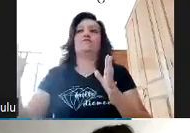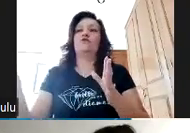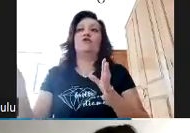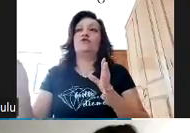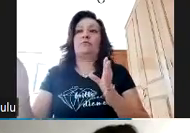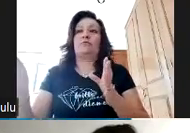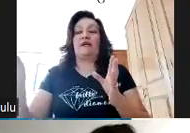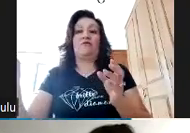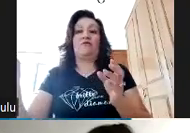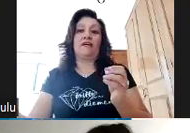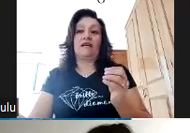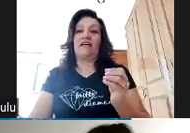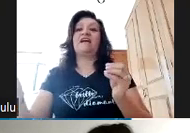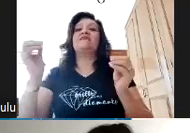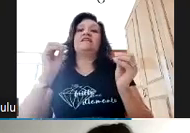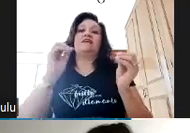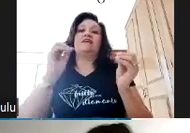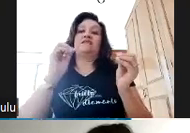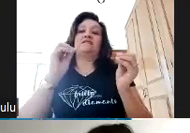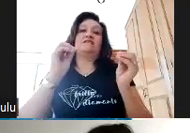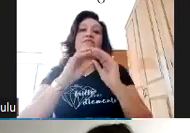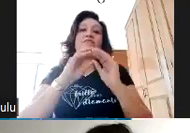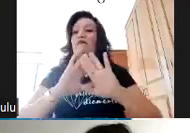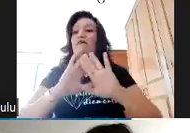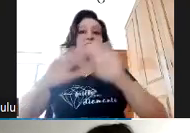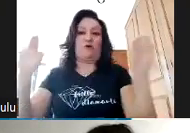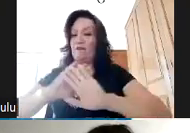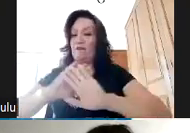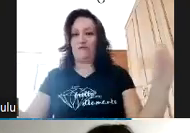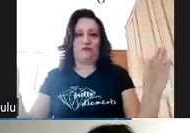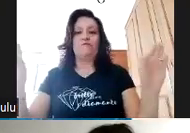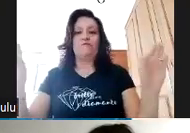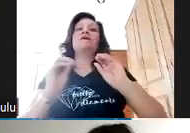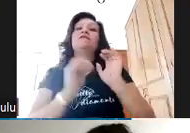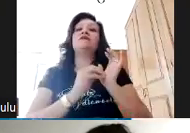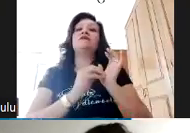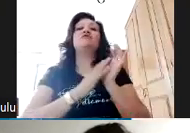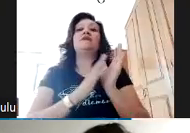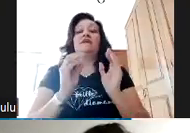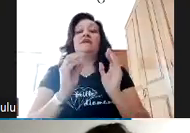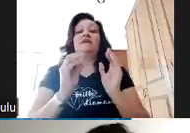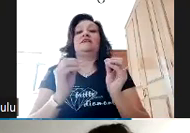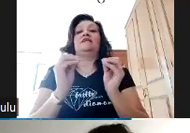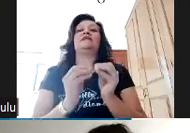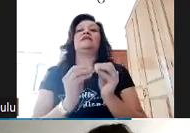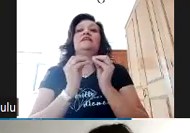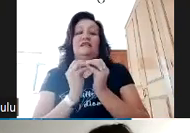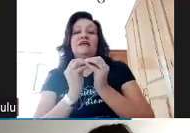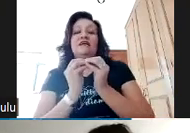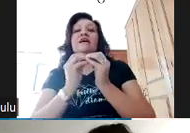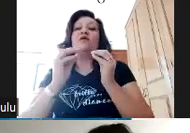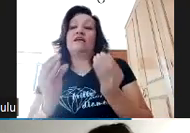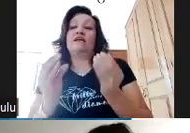no no te pagan lo que es este siempre van a haber problema en todo entonces tú le vas a tener que